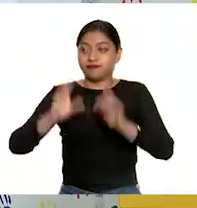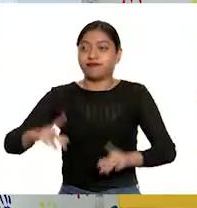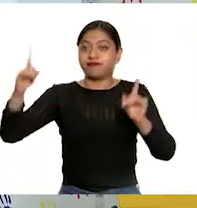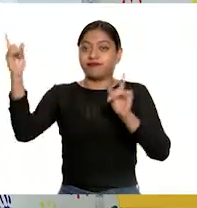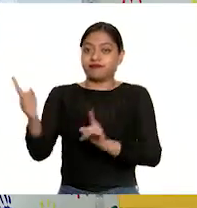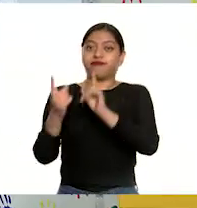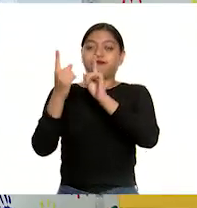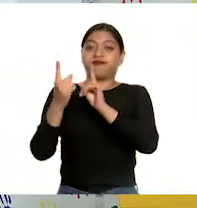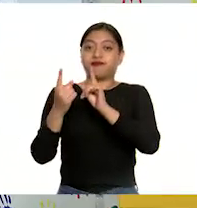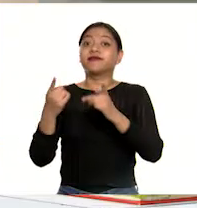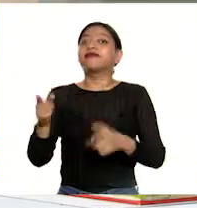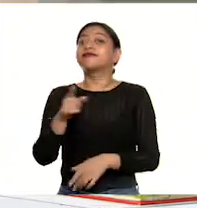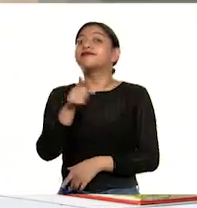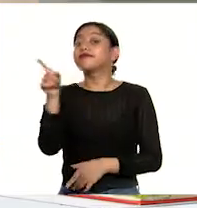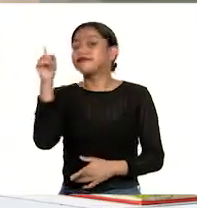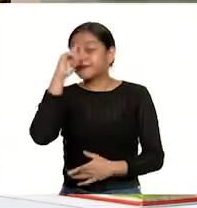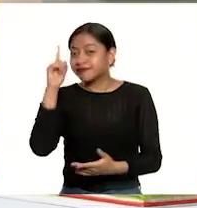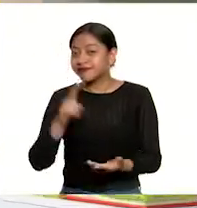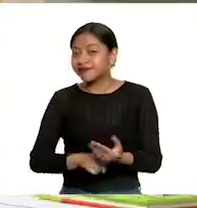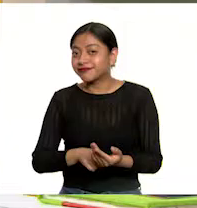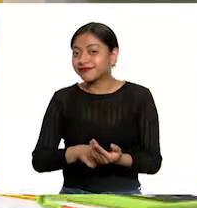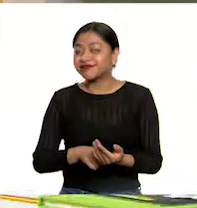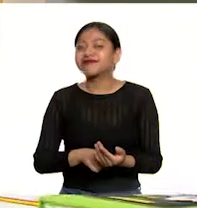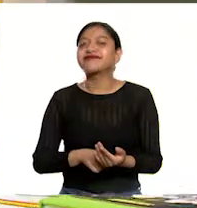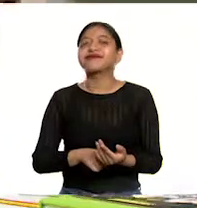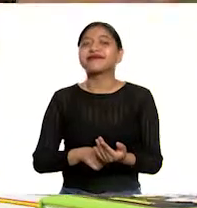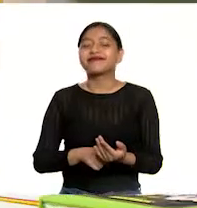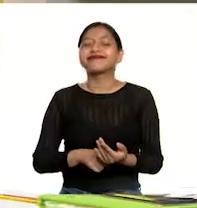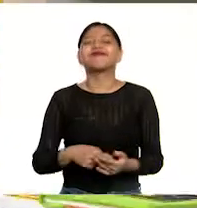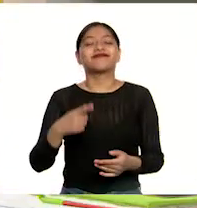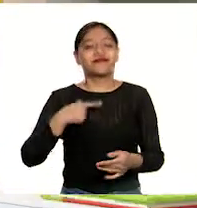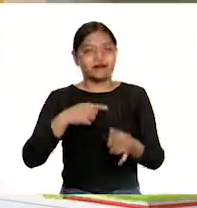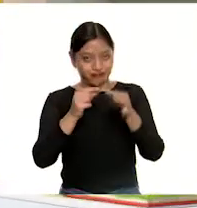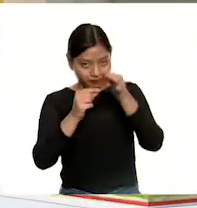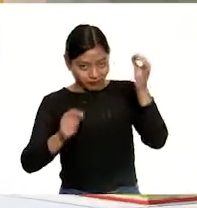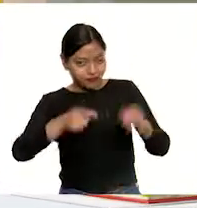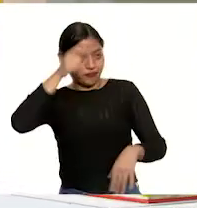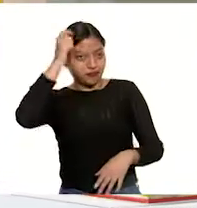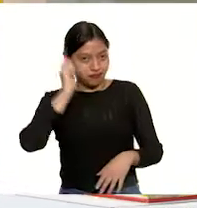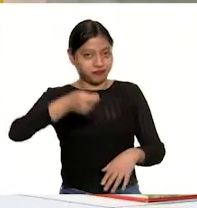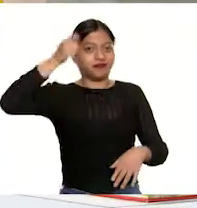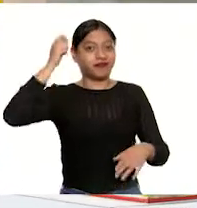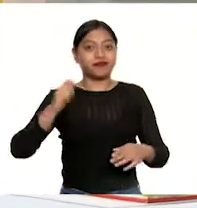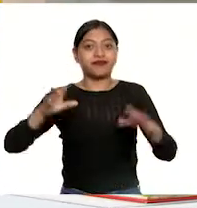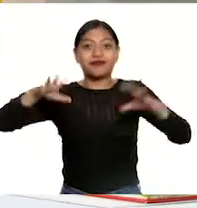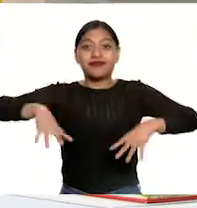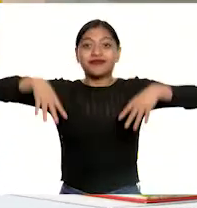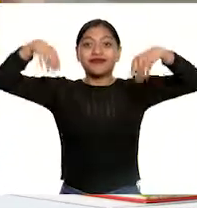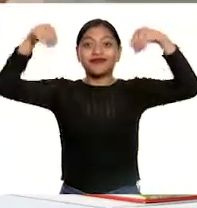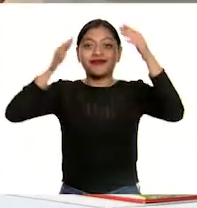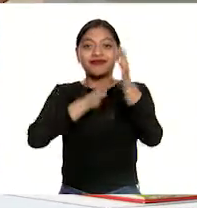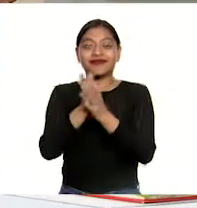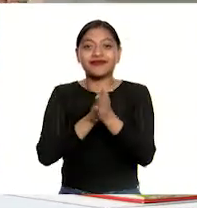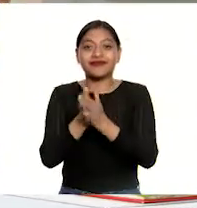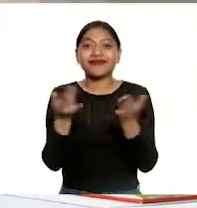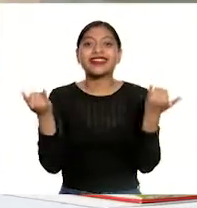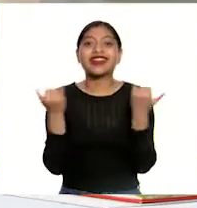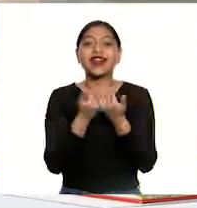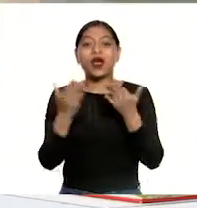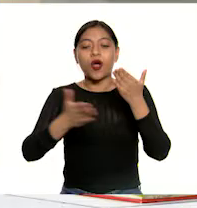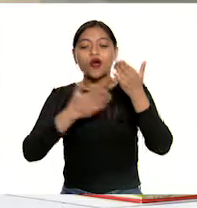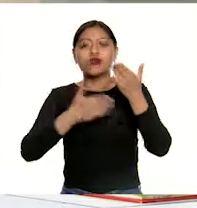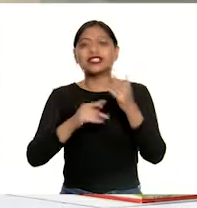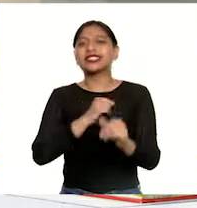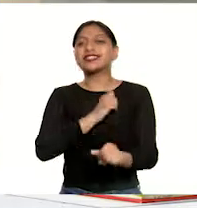y ¿qué crees que hizo? ¿Qué hizo? Ah, pues le construyó su castillo de chocolate y una cocina especialmente para